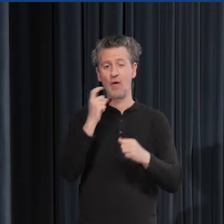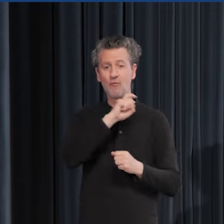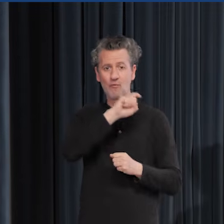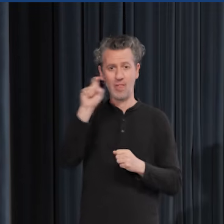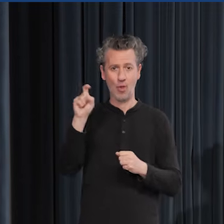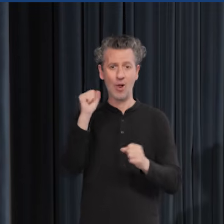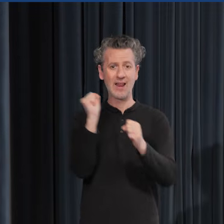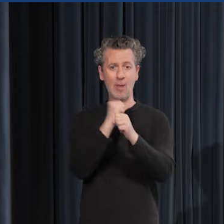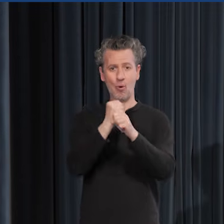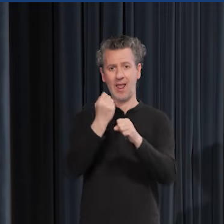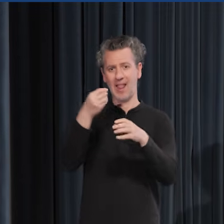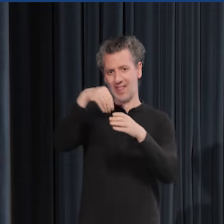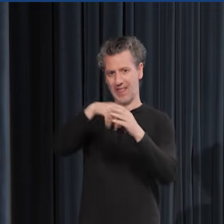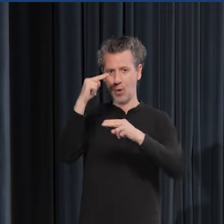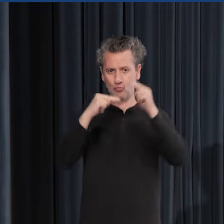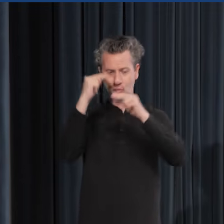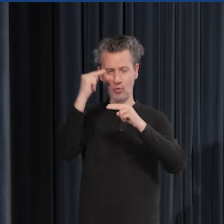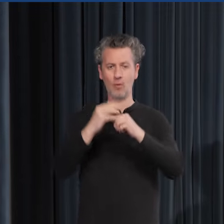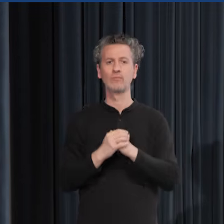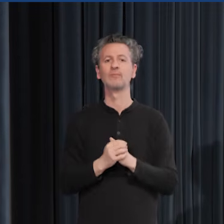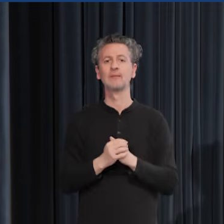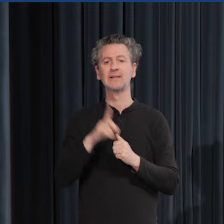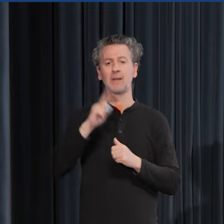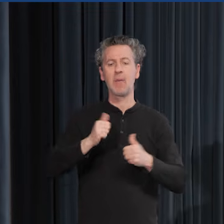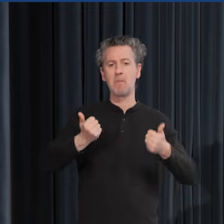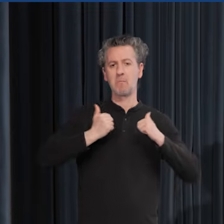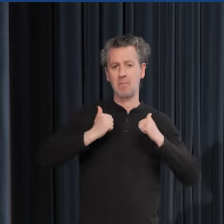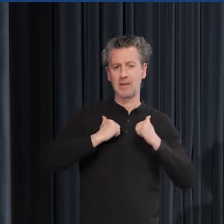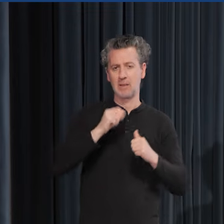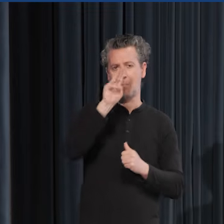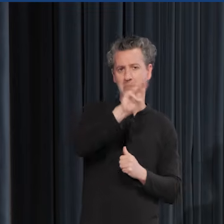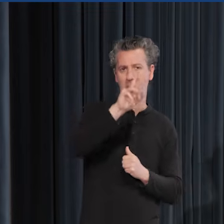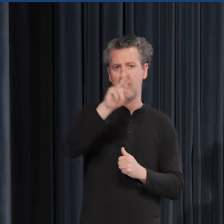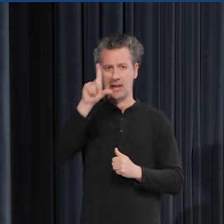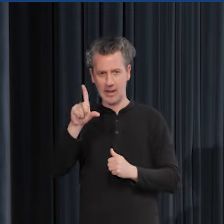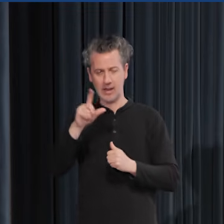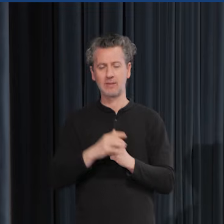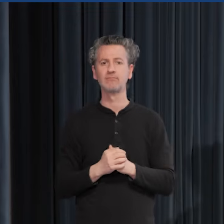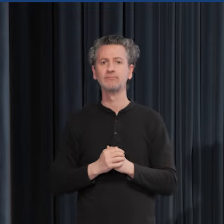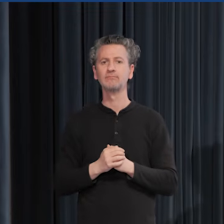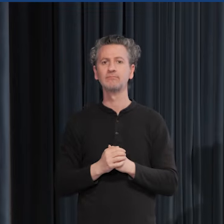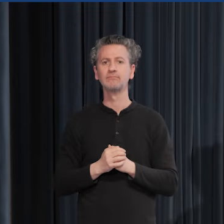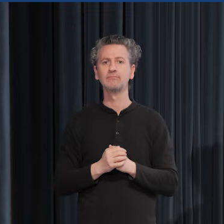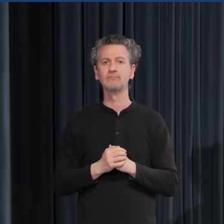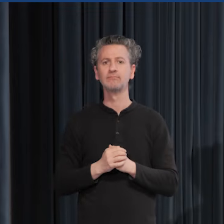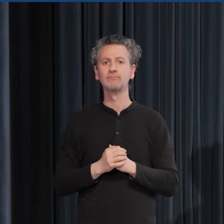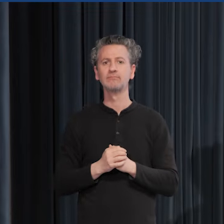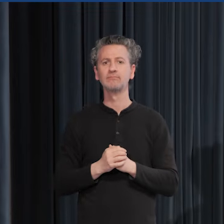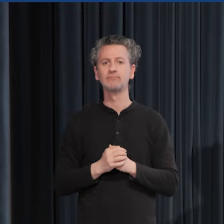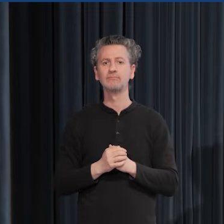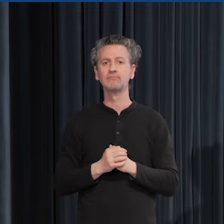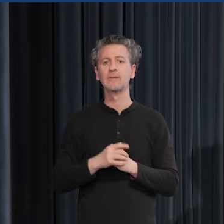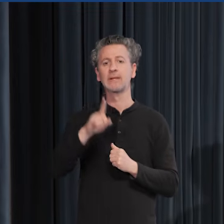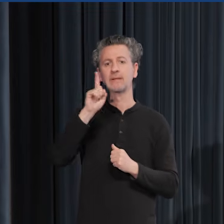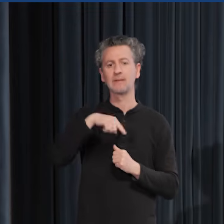Construcción. Es también máster en Prevención de Riesgos Laborales y